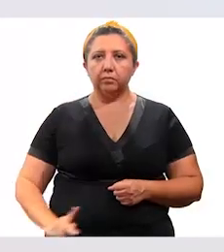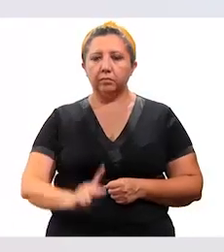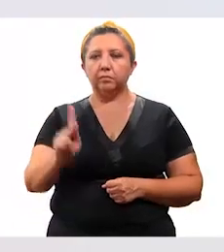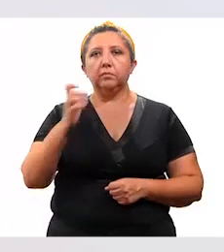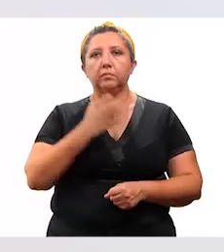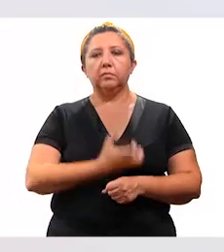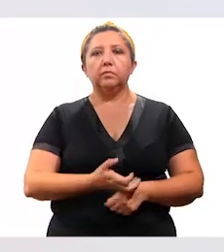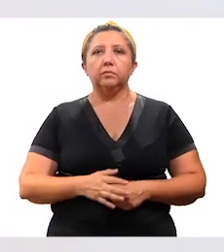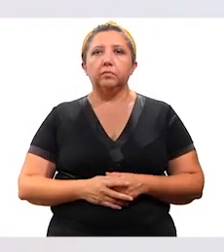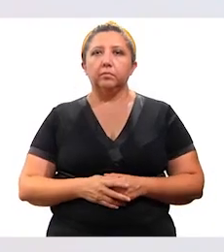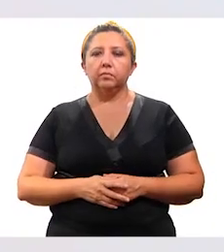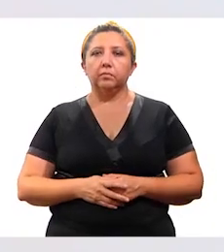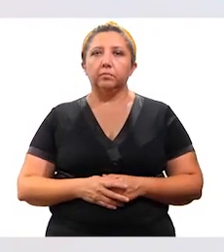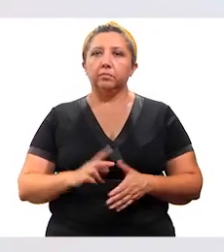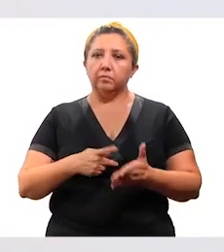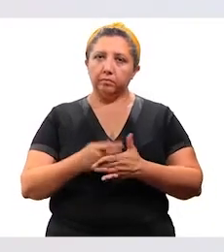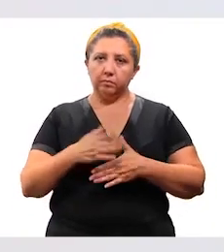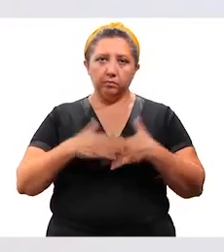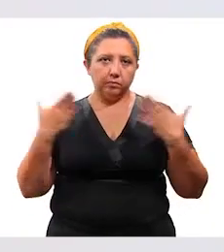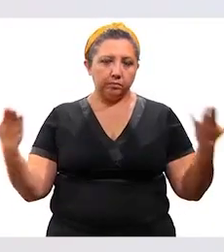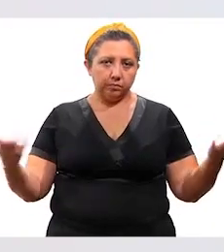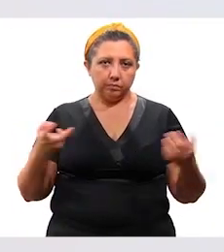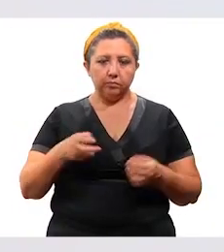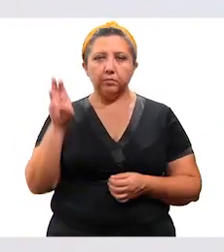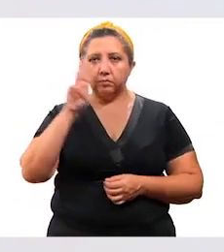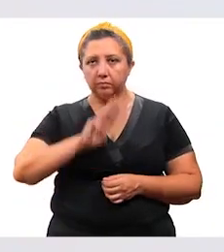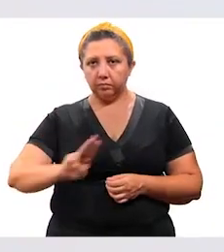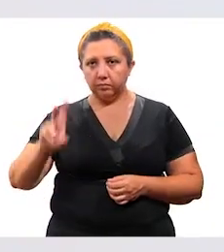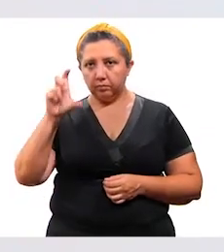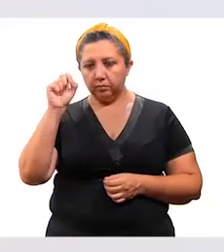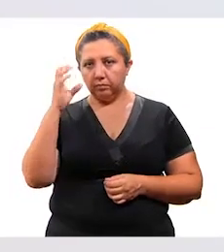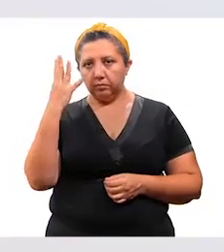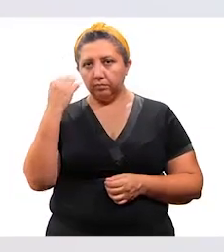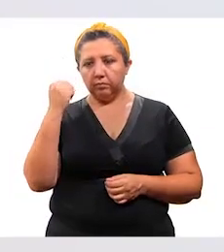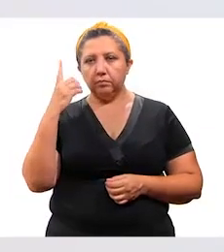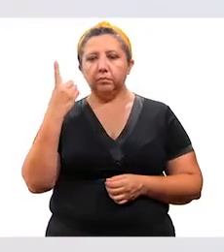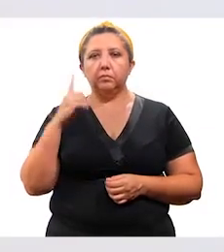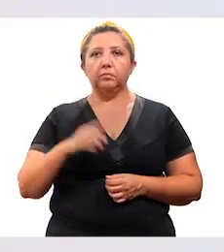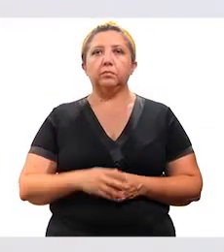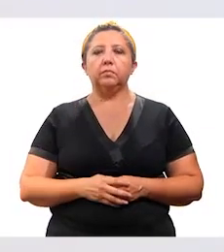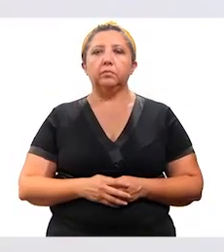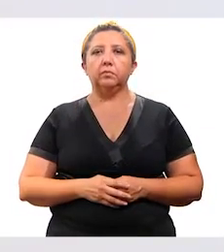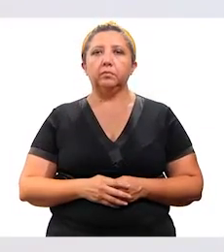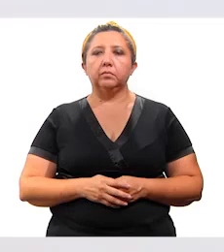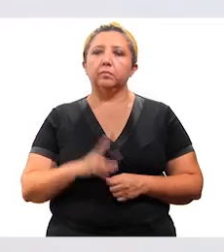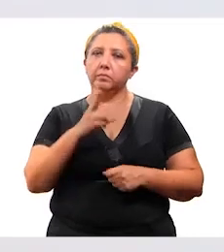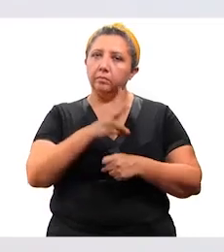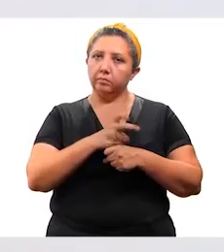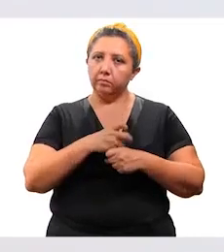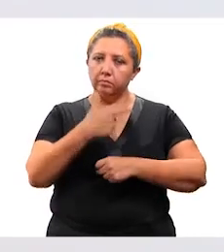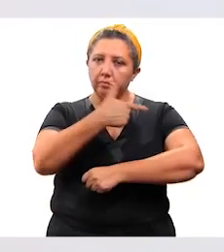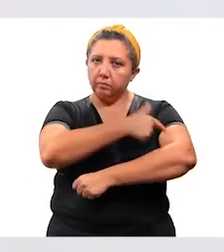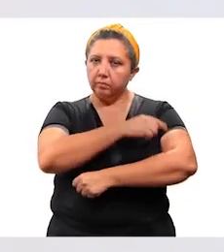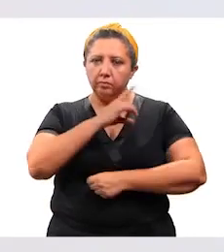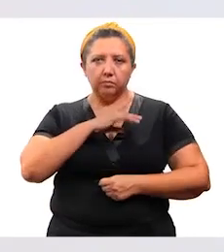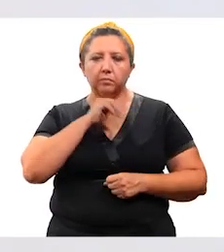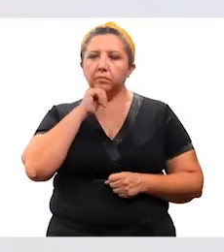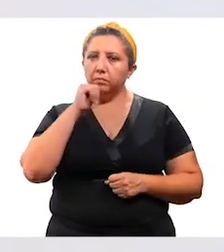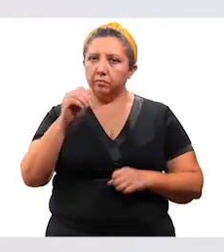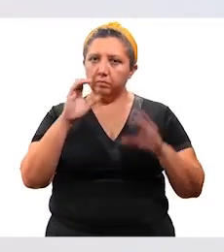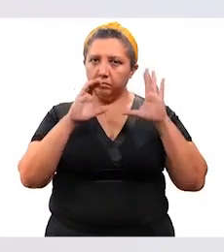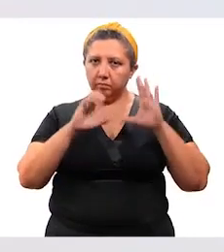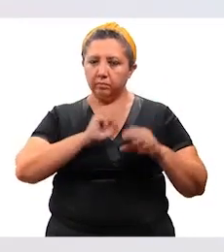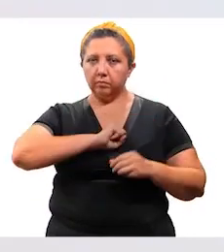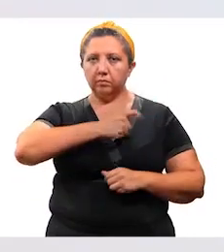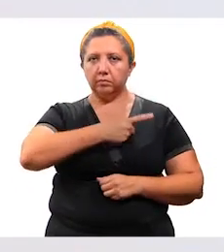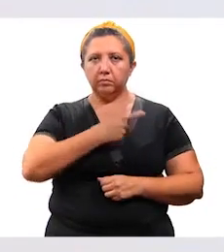municipios del estado, proceso que se llevará a cabo hasta el miércoles 29 de diciembre. Los invitamos a vacunarse sin temor para